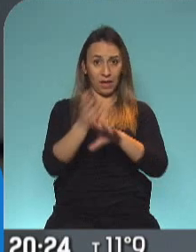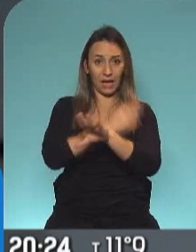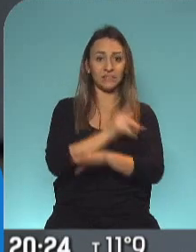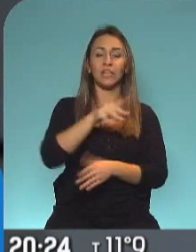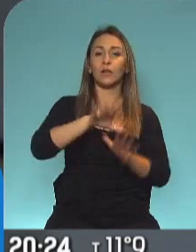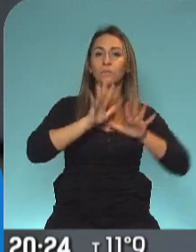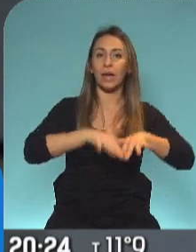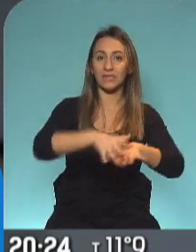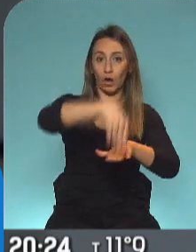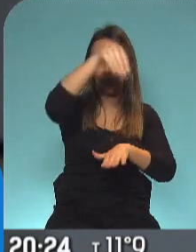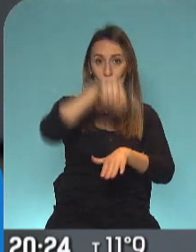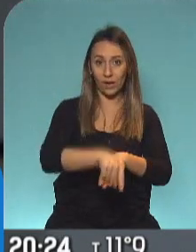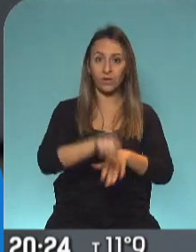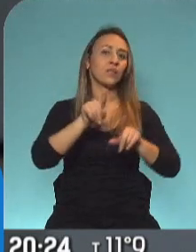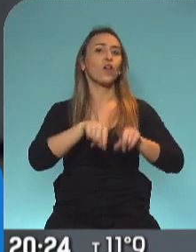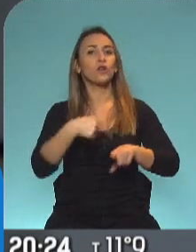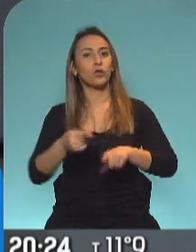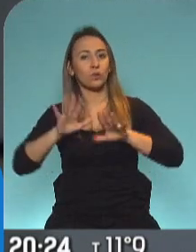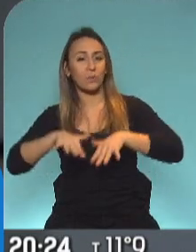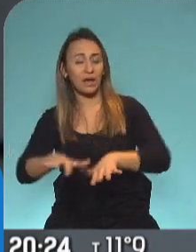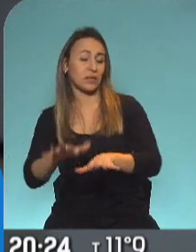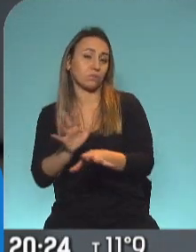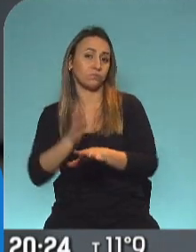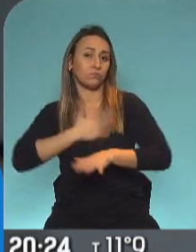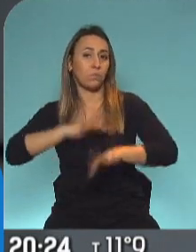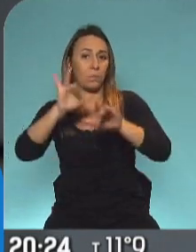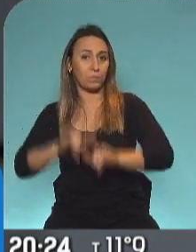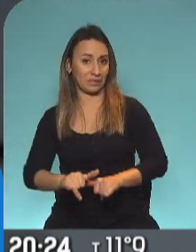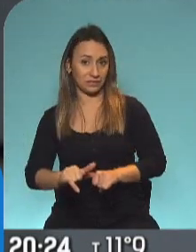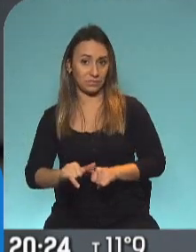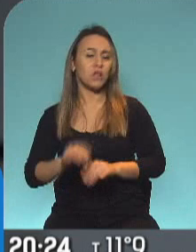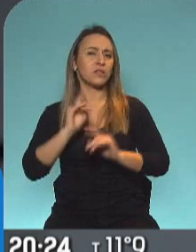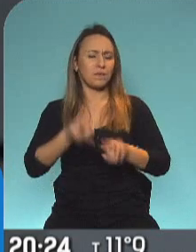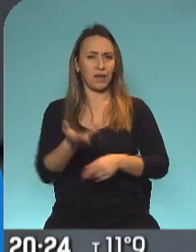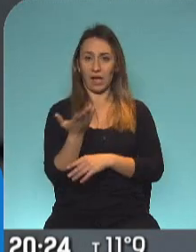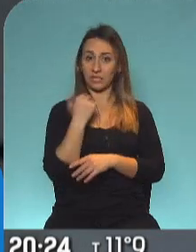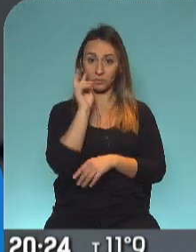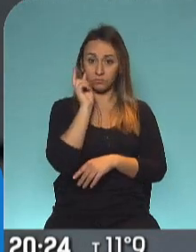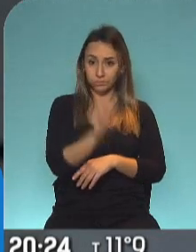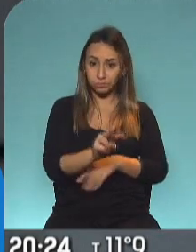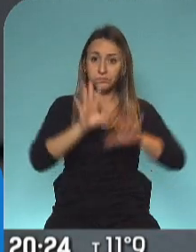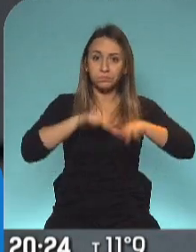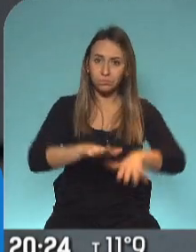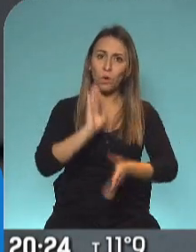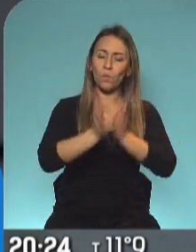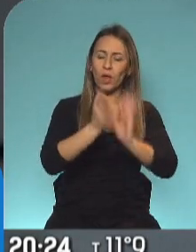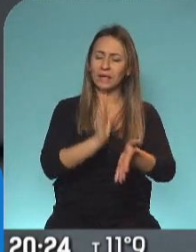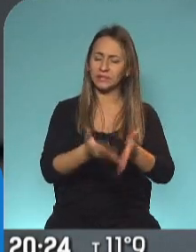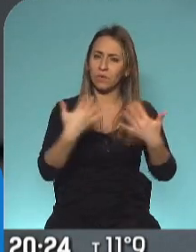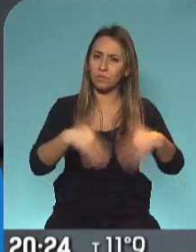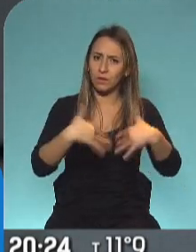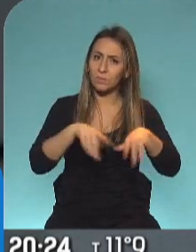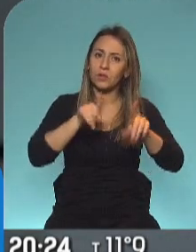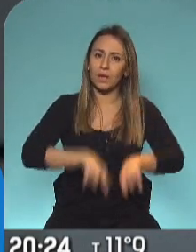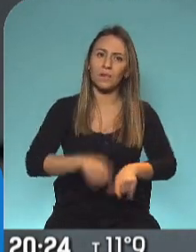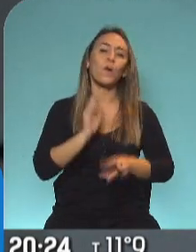manifestaciones y concentraciones que fueron pacíficas, pero vimos esas escenas de violencia física directamente y también de mucha violencia